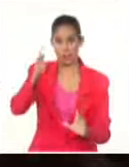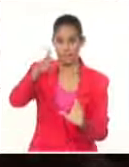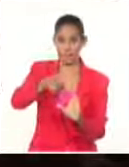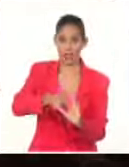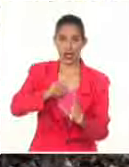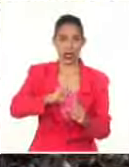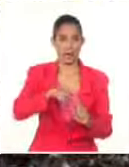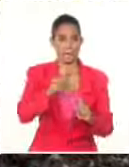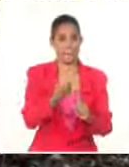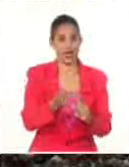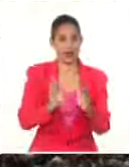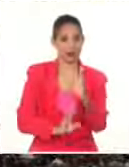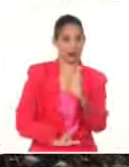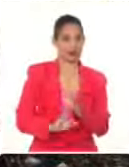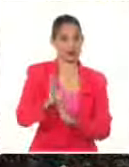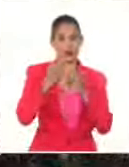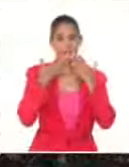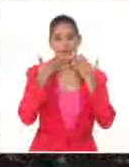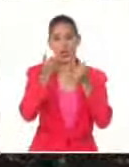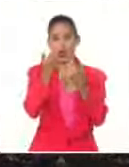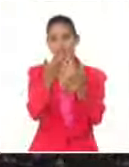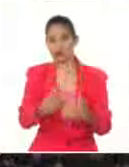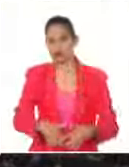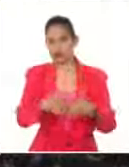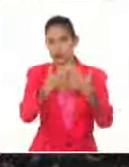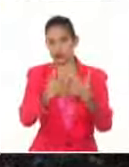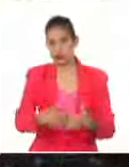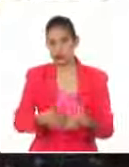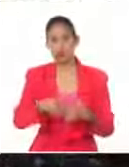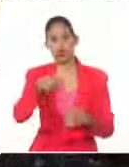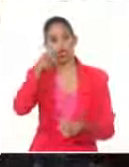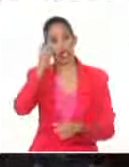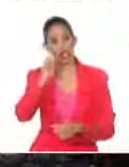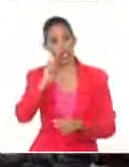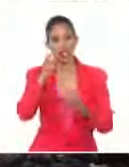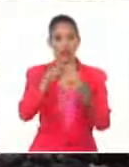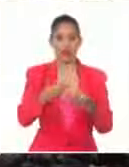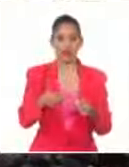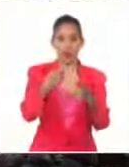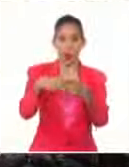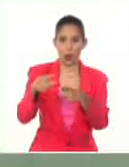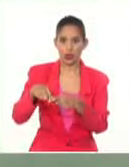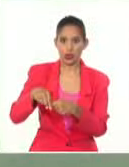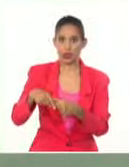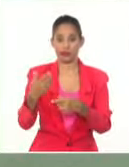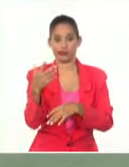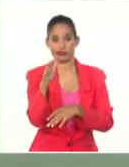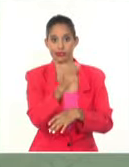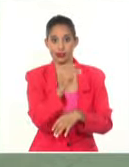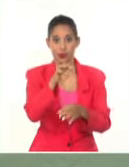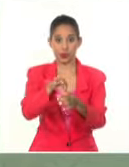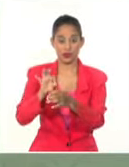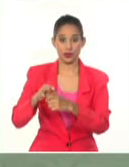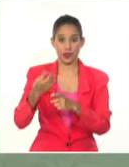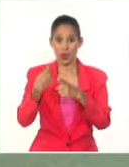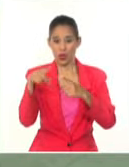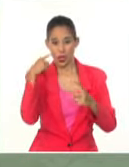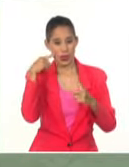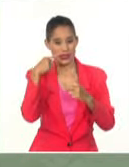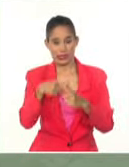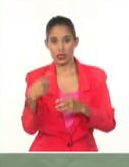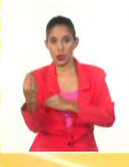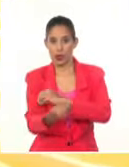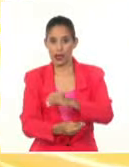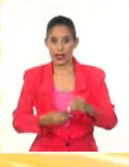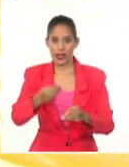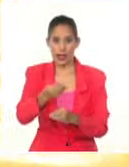la permanencia de las fuerzas productivas radicadas en la zona. Otras acciones están enfocadas en la modernización de las mini-industrias